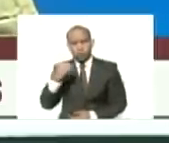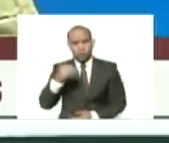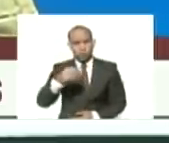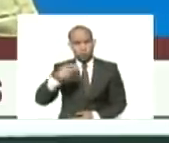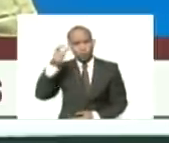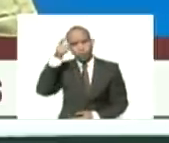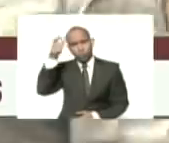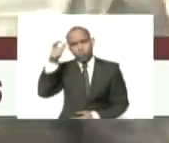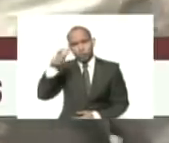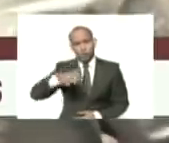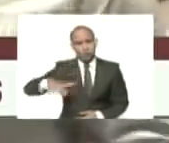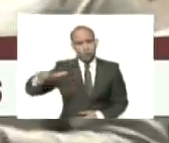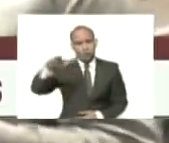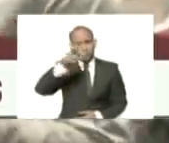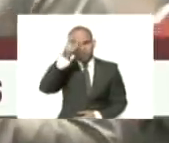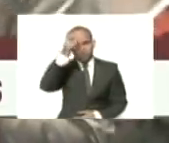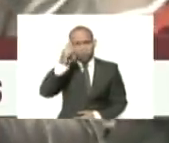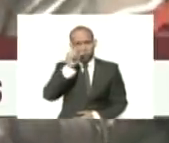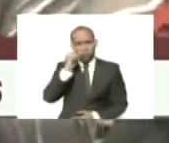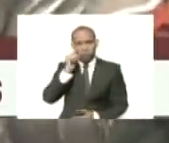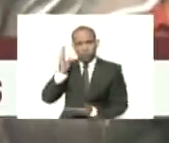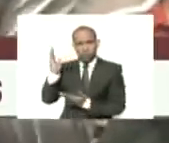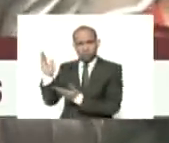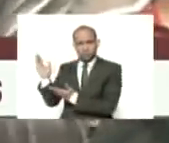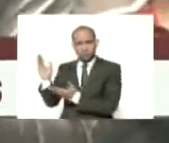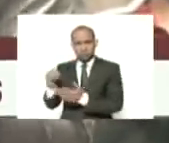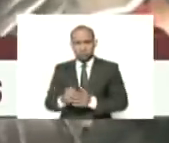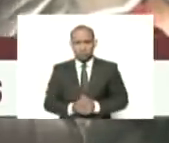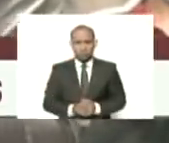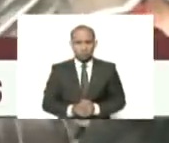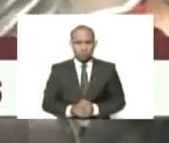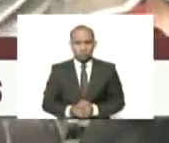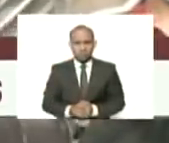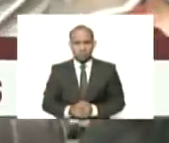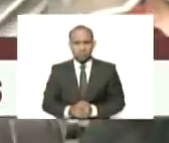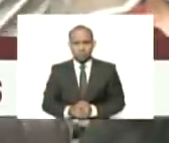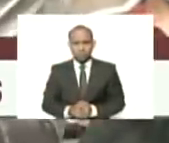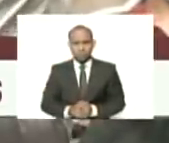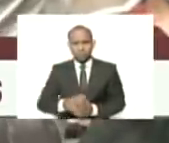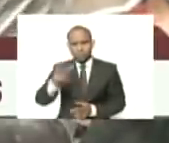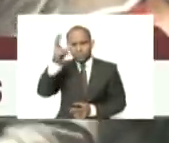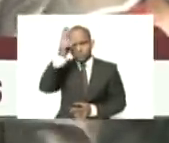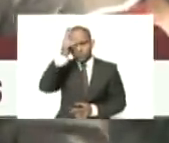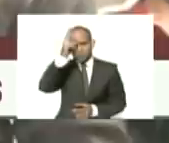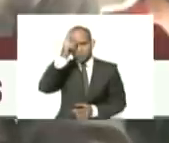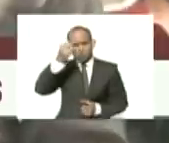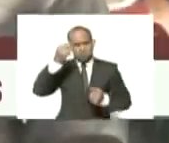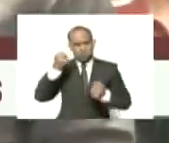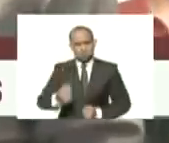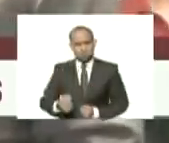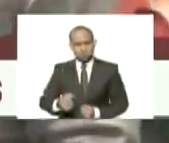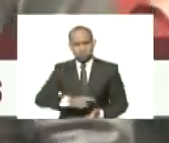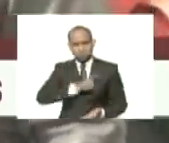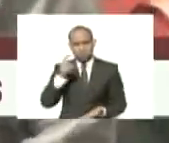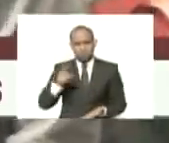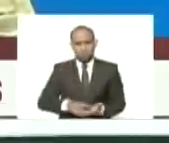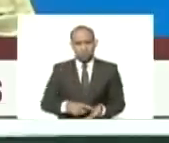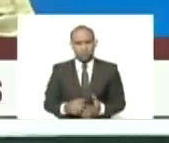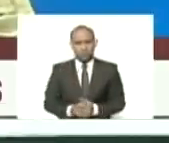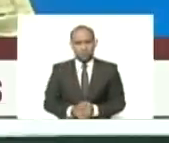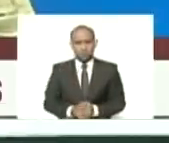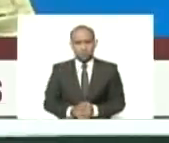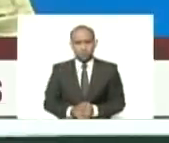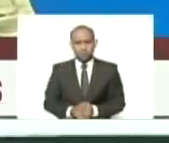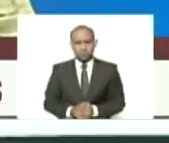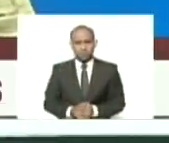Falcón, Víctor Clar, gran líder de nuestra región falconiana, falconiano de puro cepa.